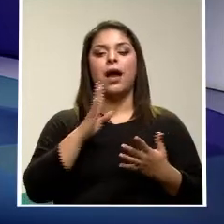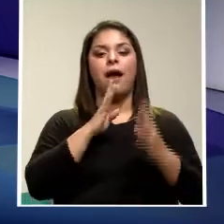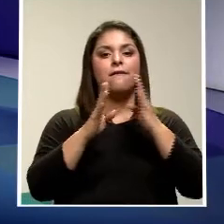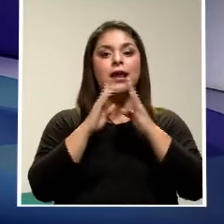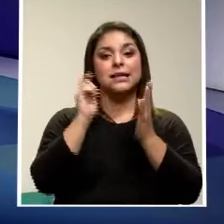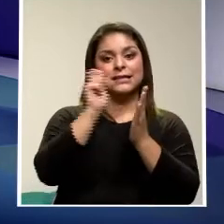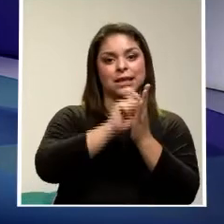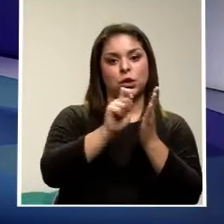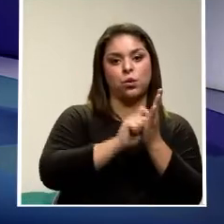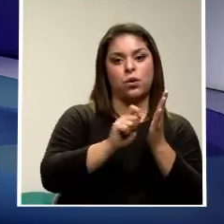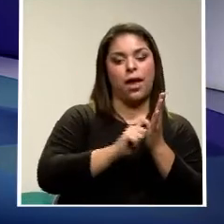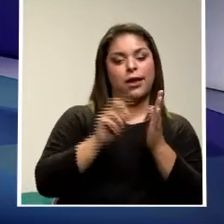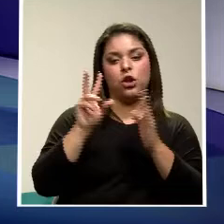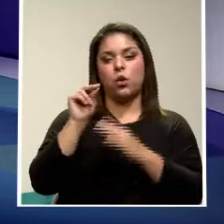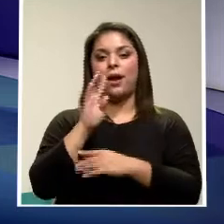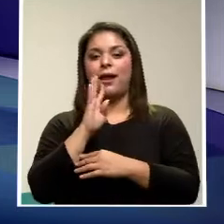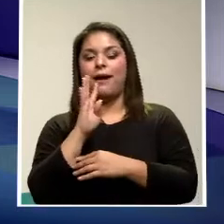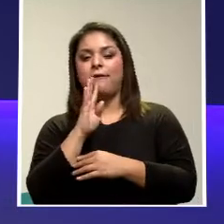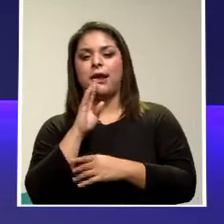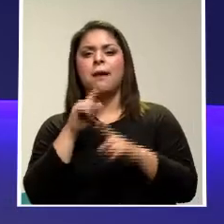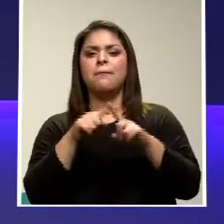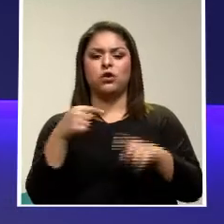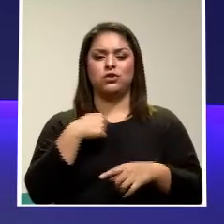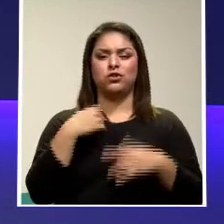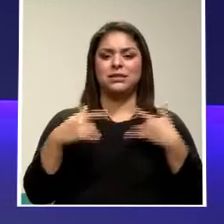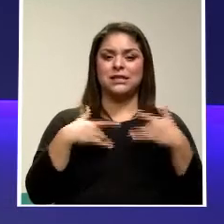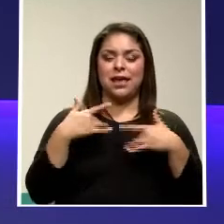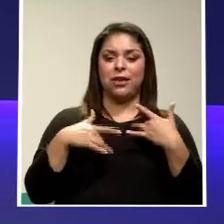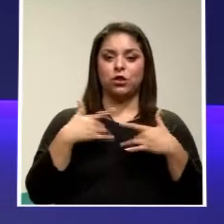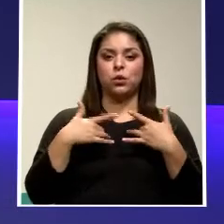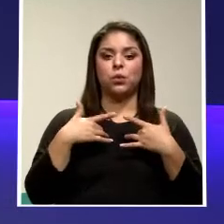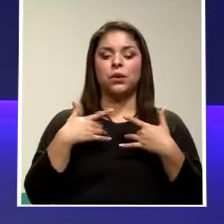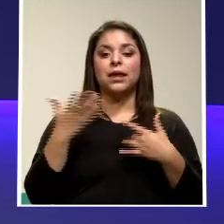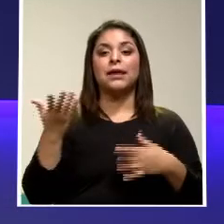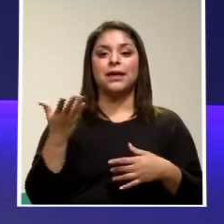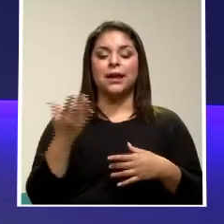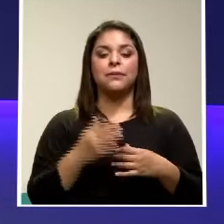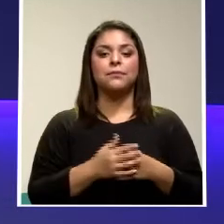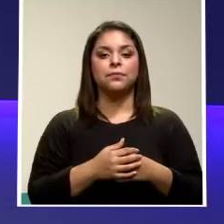del habla, pero lo que siento es que hay